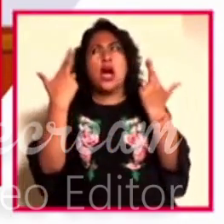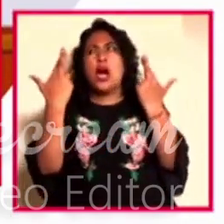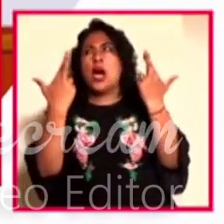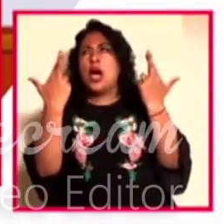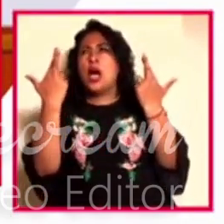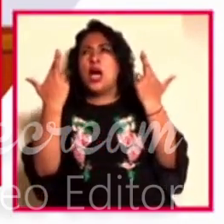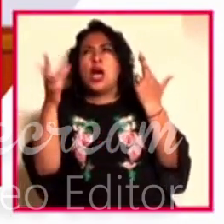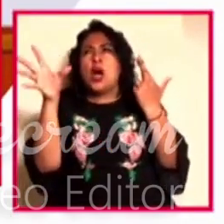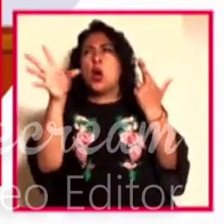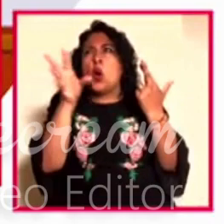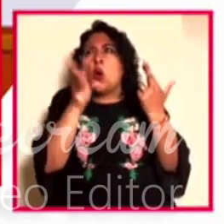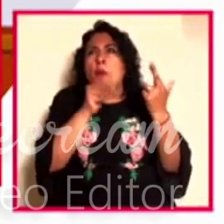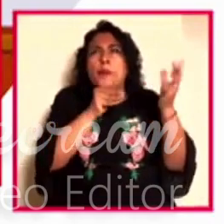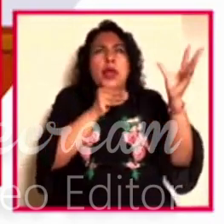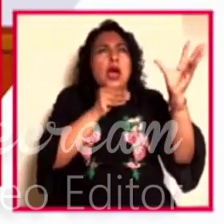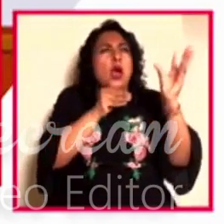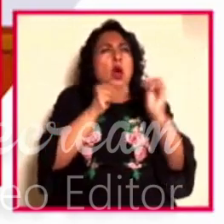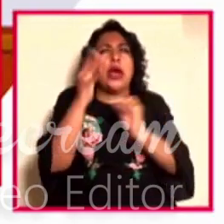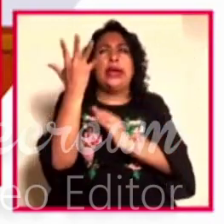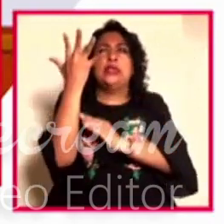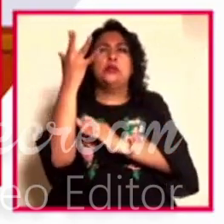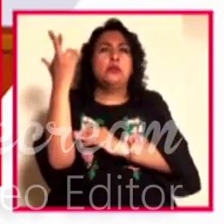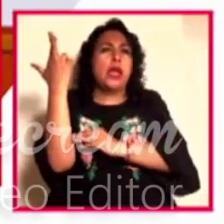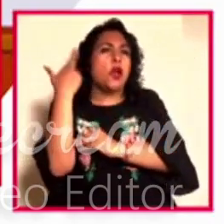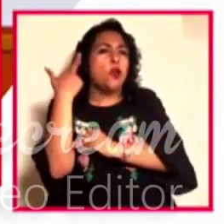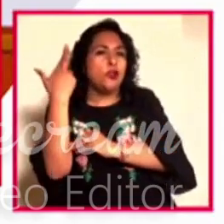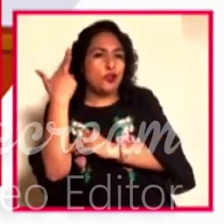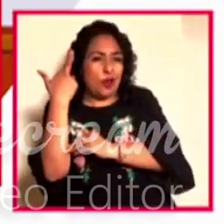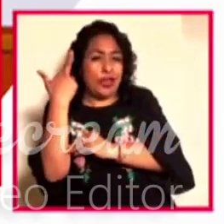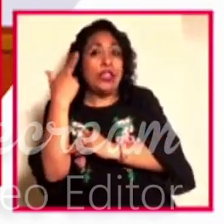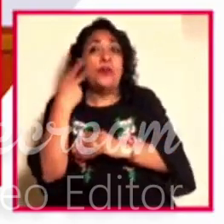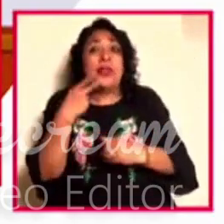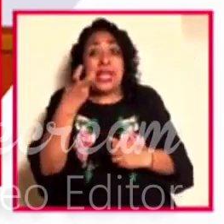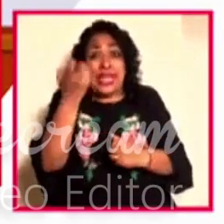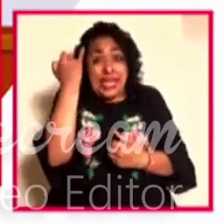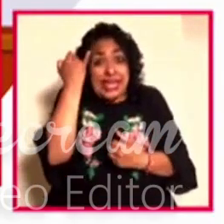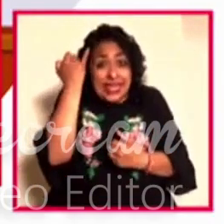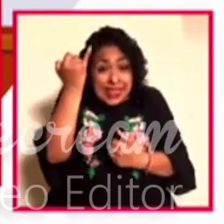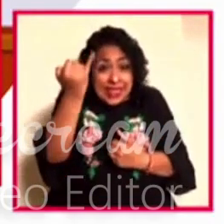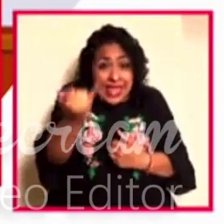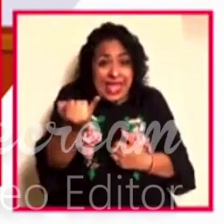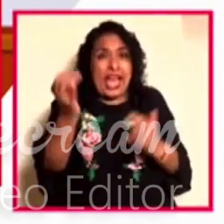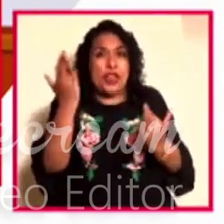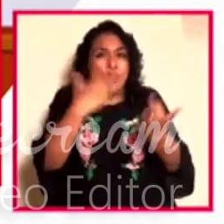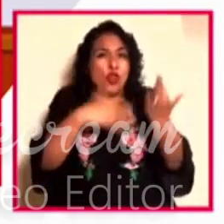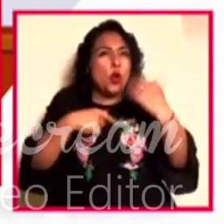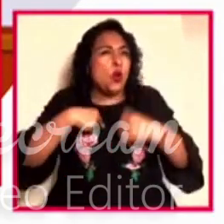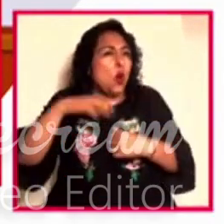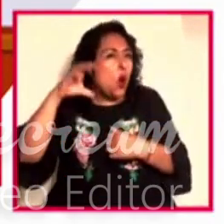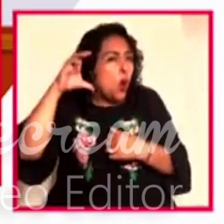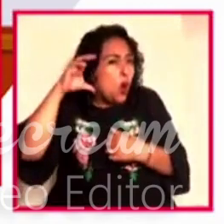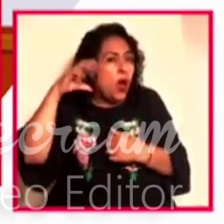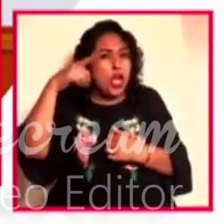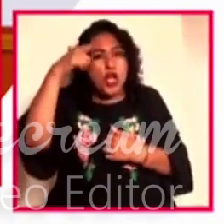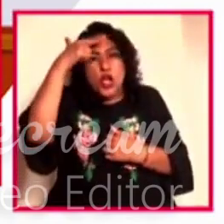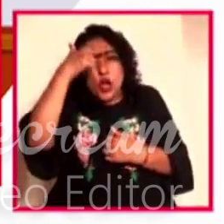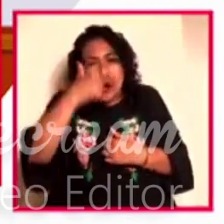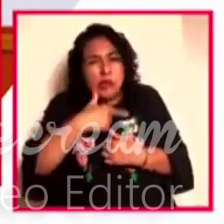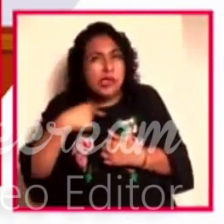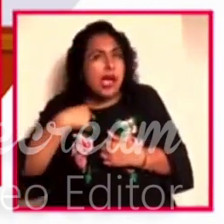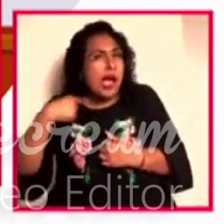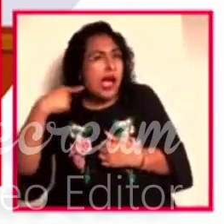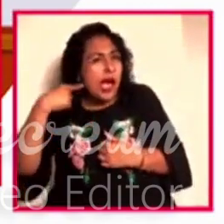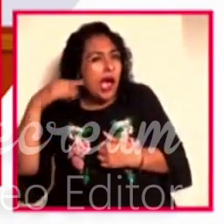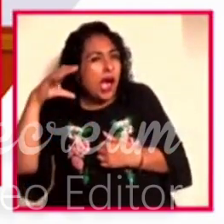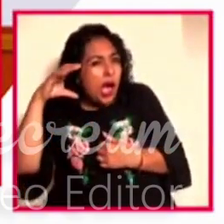copiándolos en sus espejos de sonido. Esta idea, que todo lo que escuchamos en la noche es un